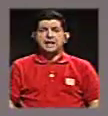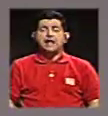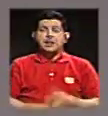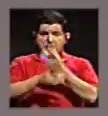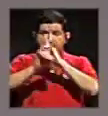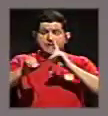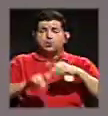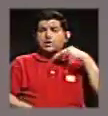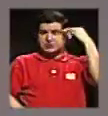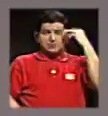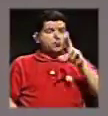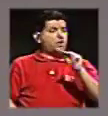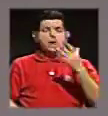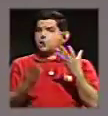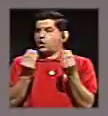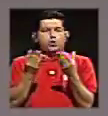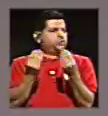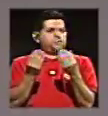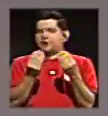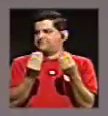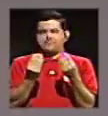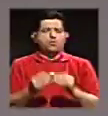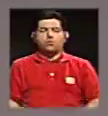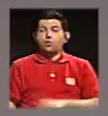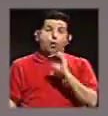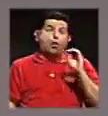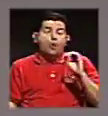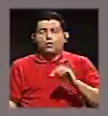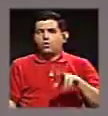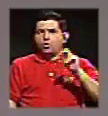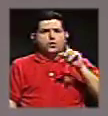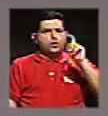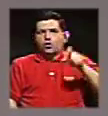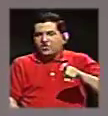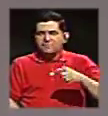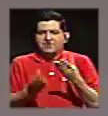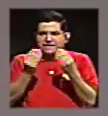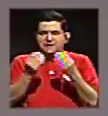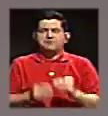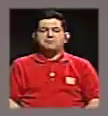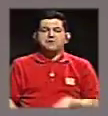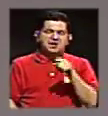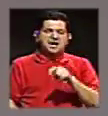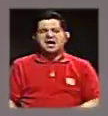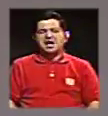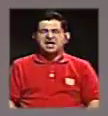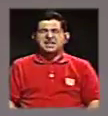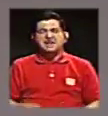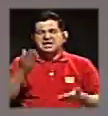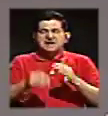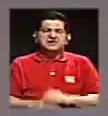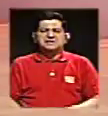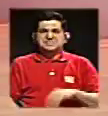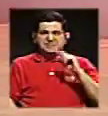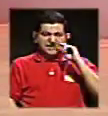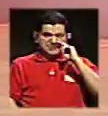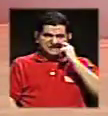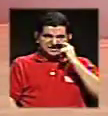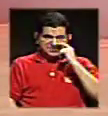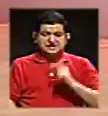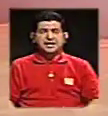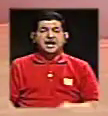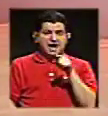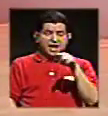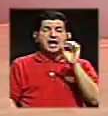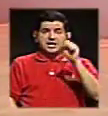maduras no le temen o no le deberían temer al malestar o a la crítica pero sí a La indiferencia o al tedio al portam y Y cómo